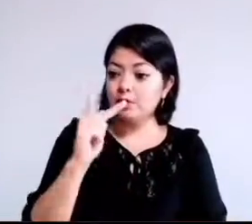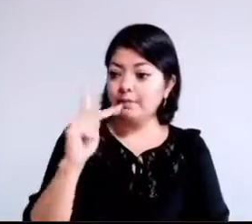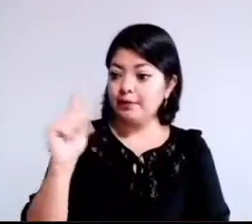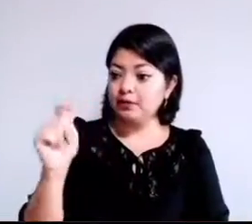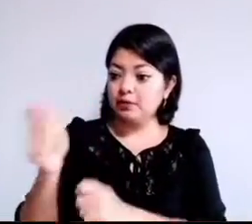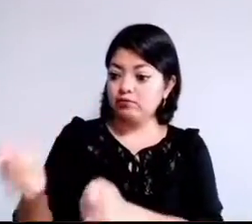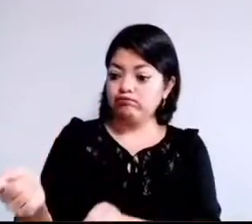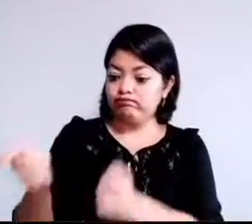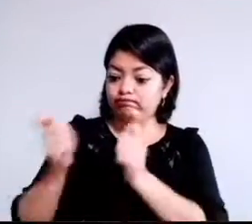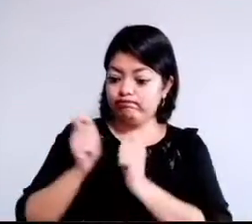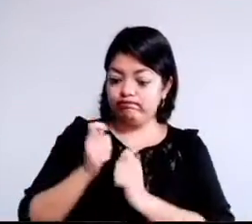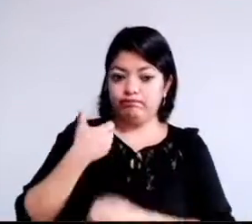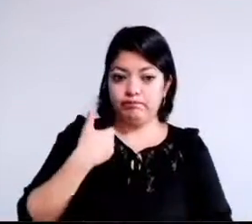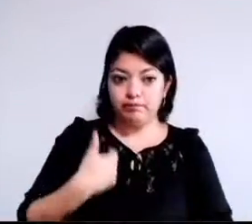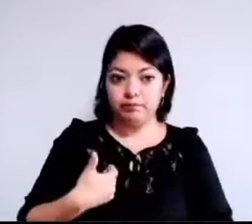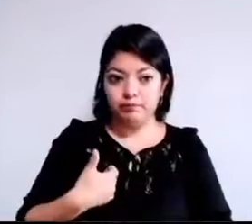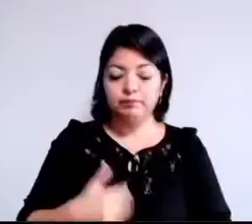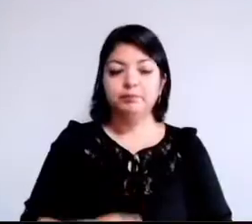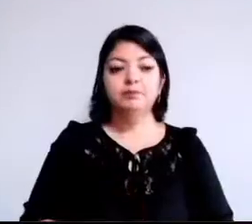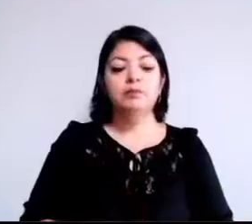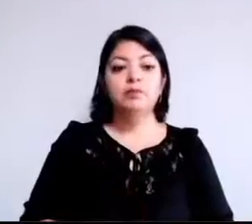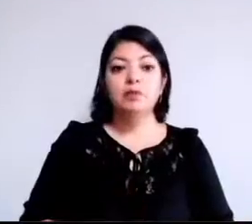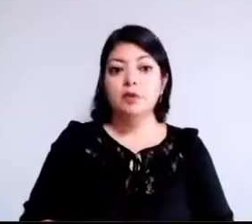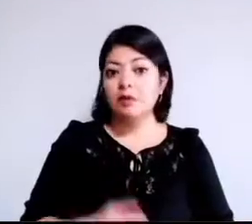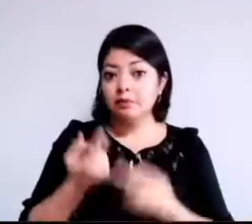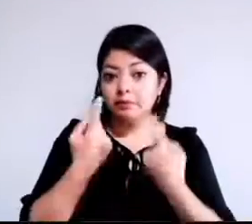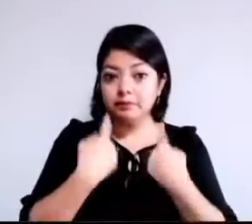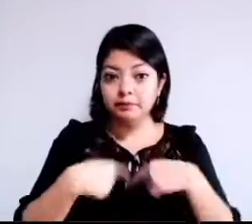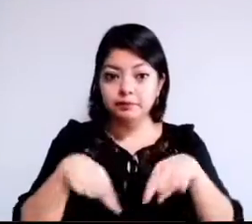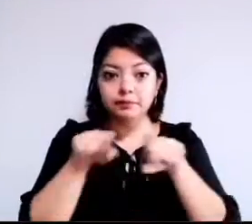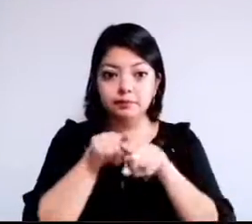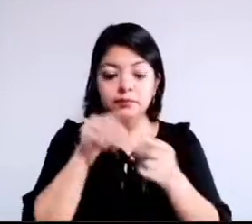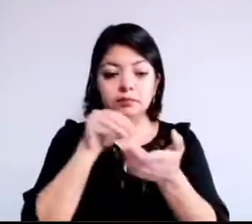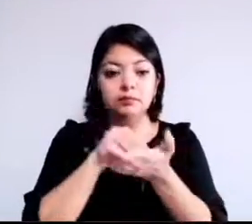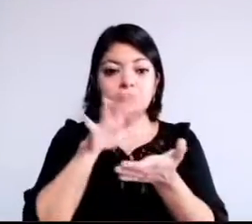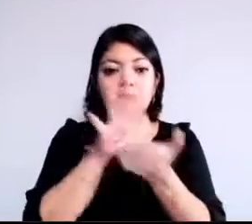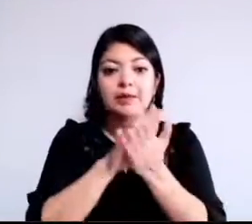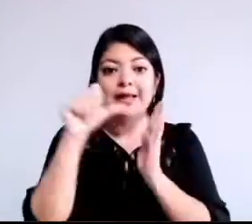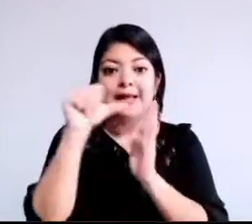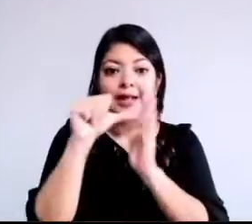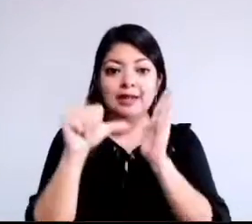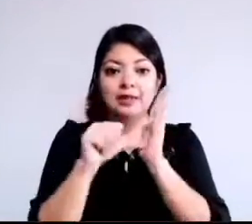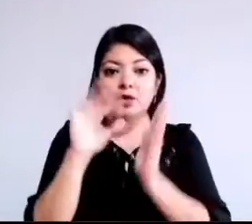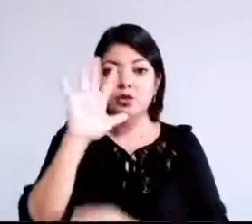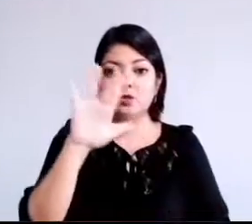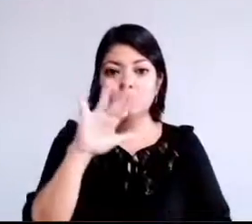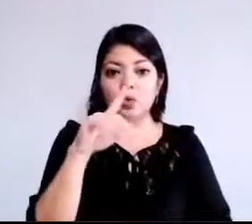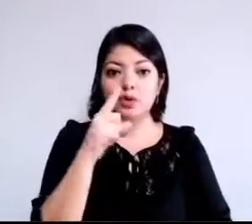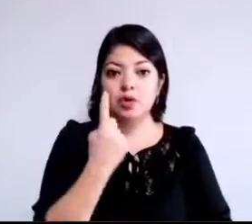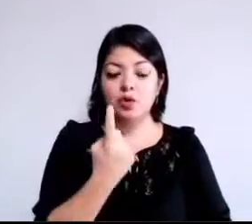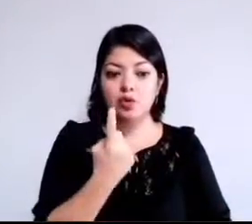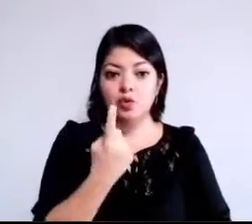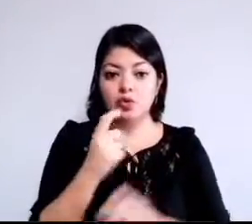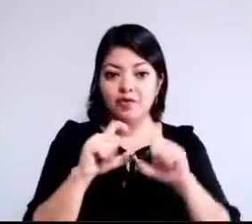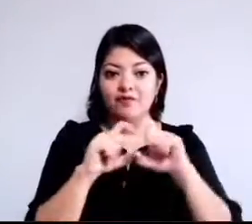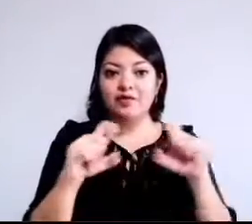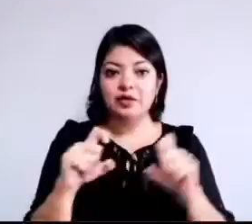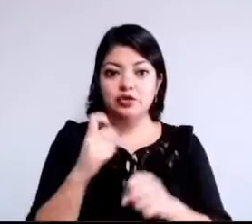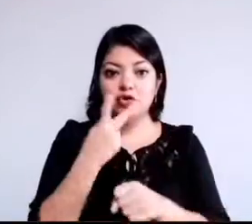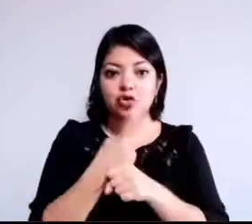con fundamento en lo dispuesto por los artículos 51, fracción 2,